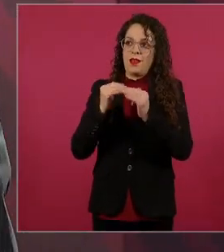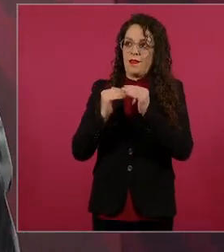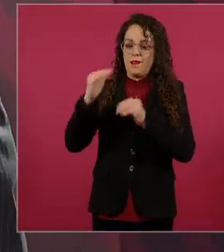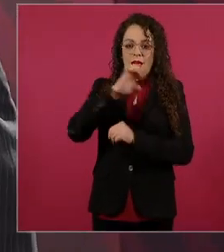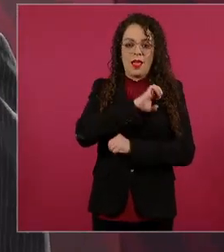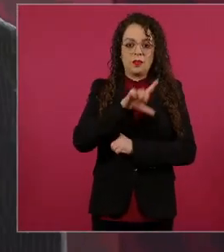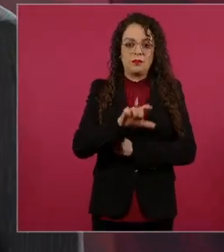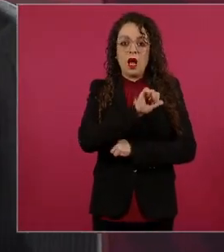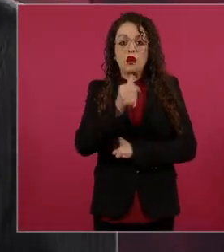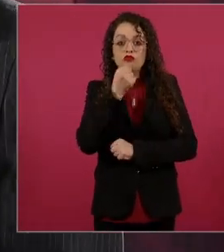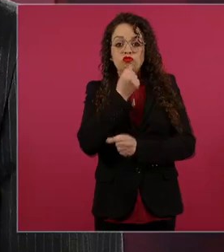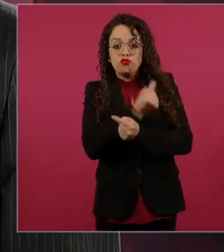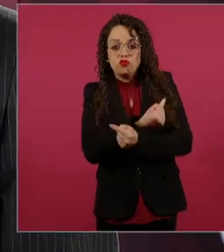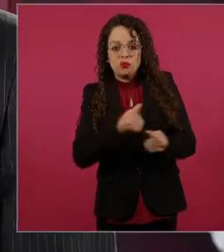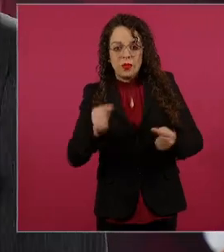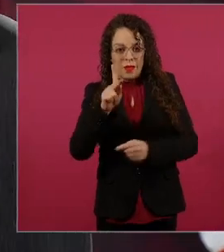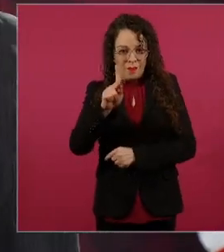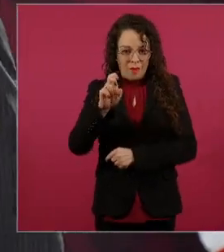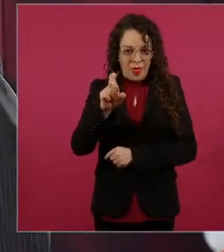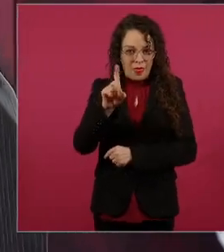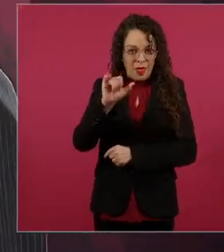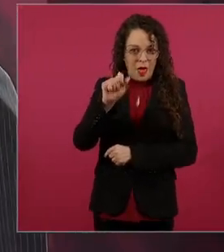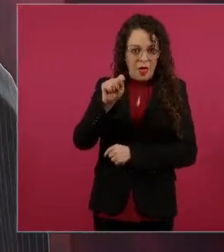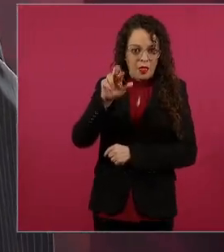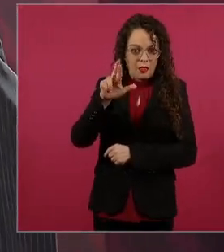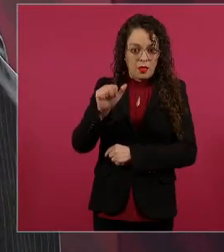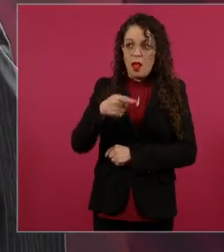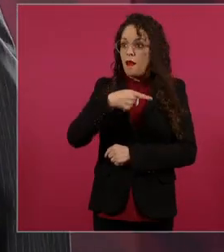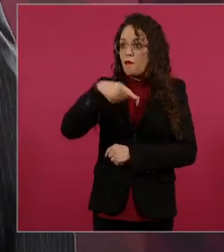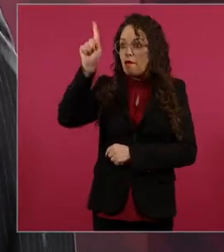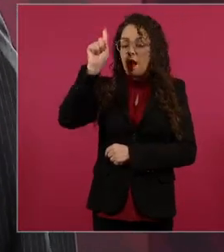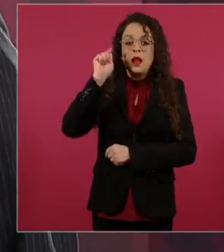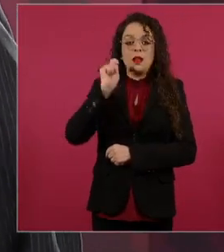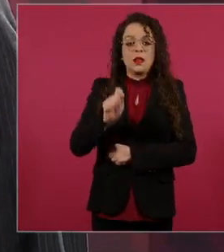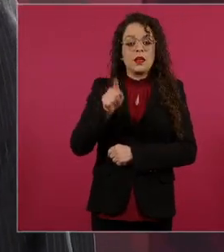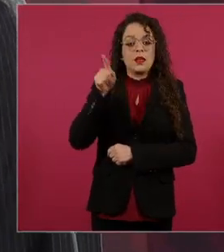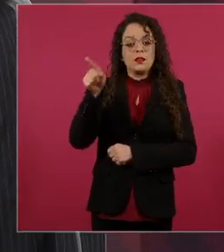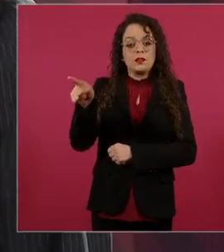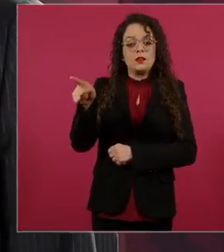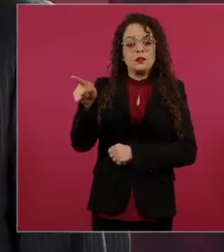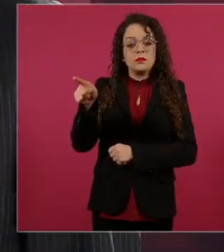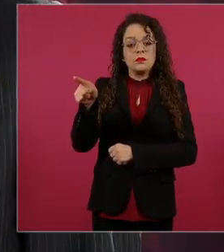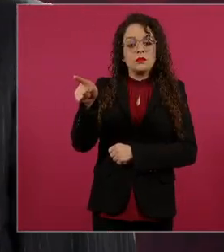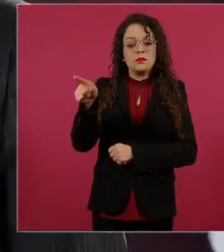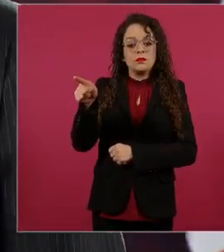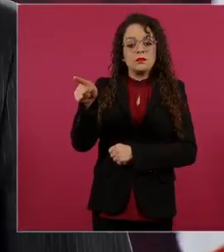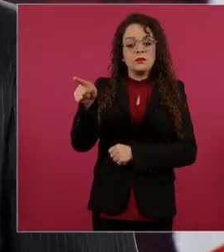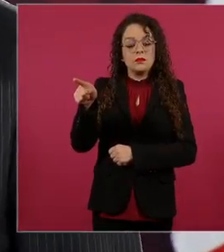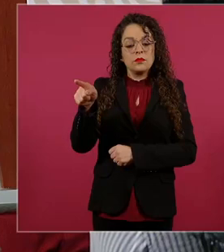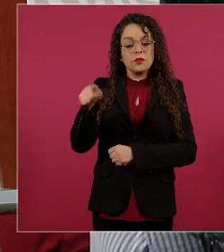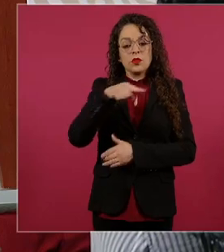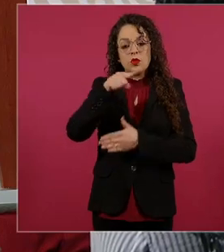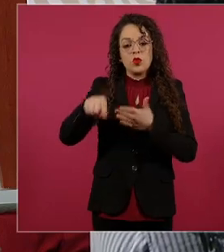a Guadalupe Tepeyar allá en